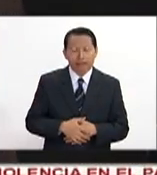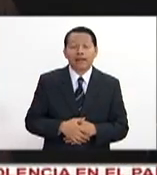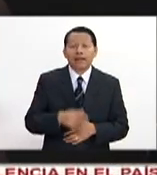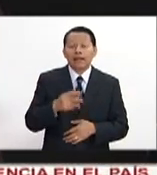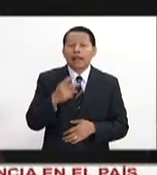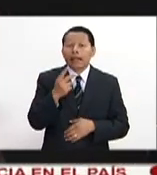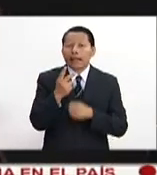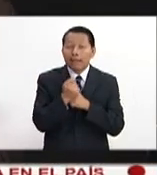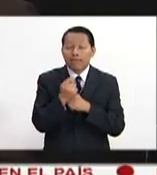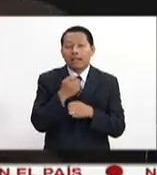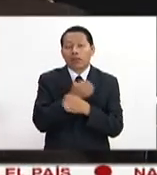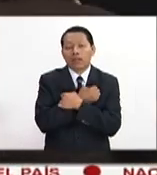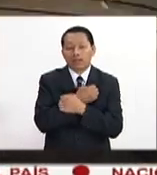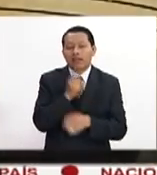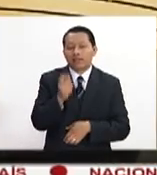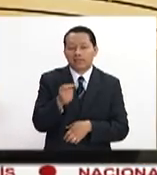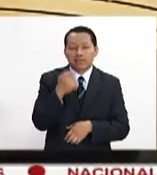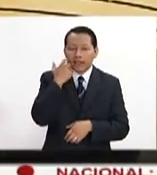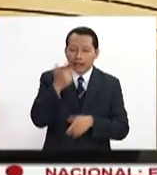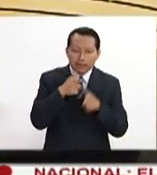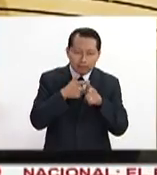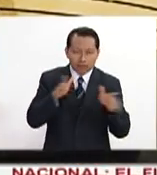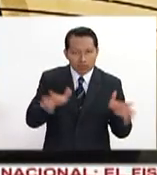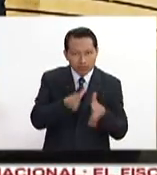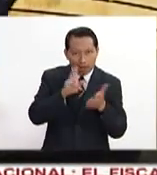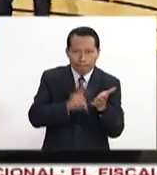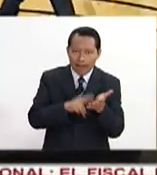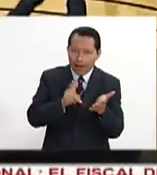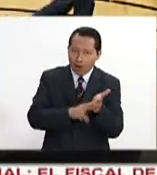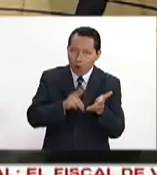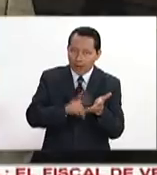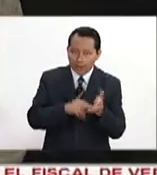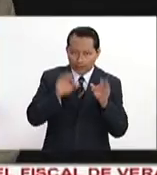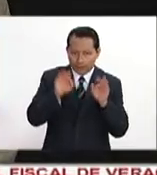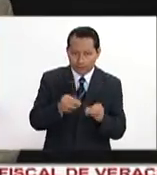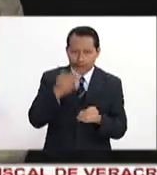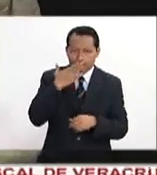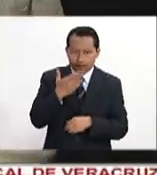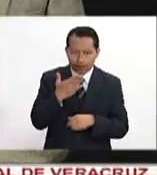TV Educativa busca seguir fomentando valores entre sus empleados